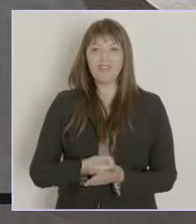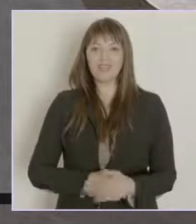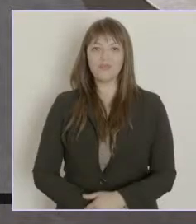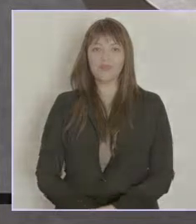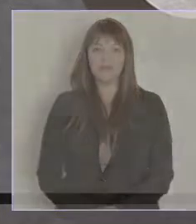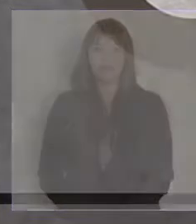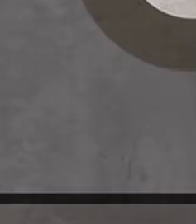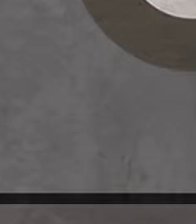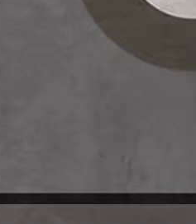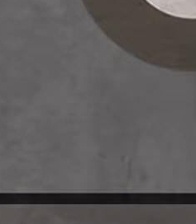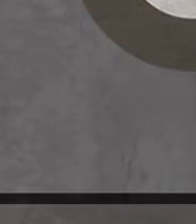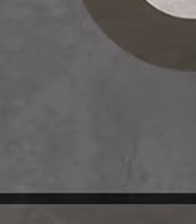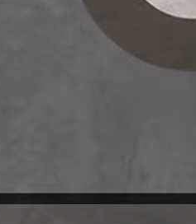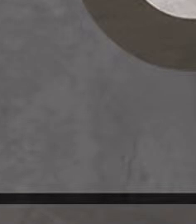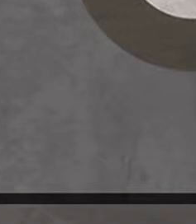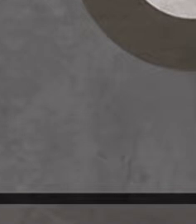siempre. Fin.